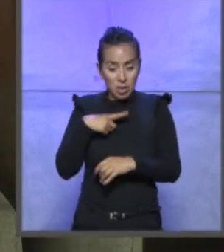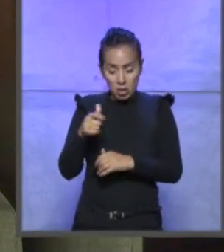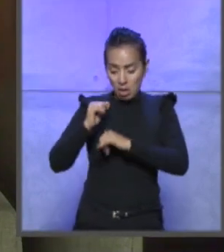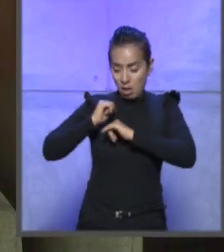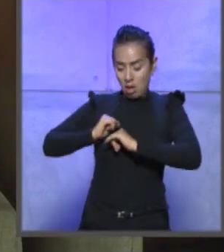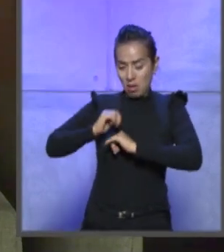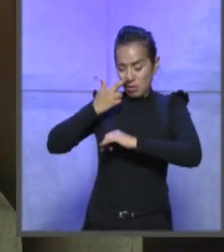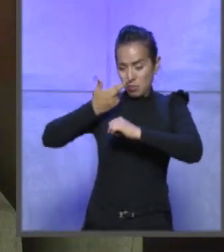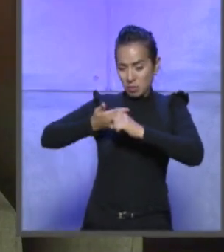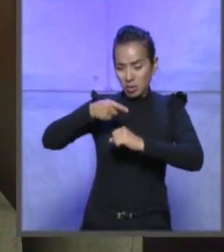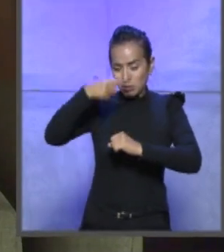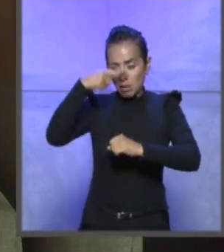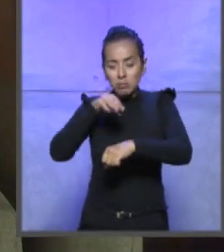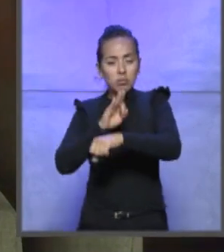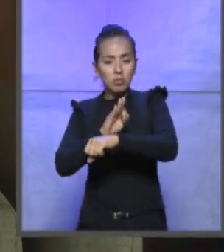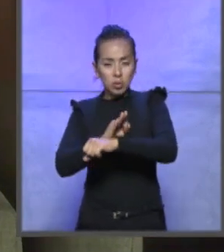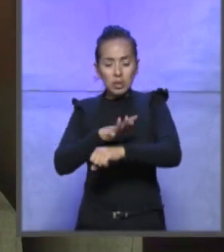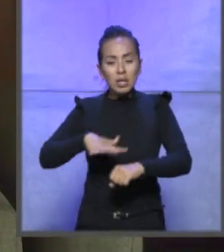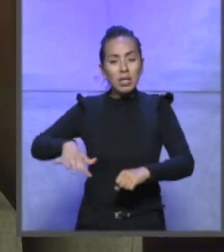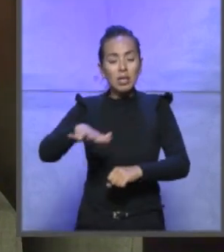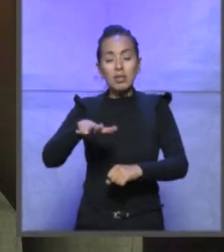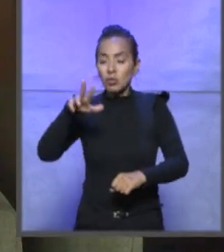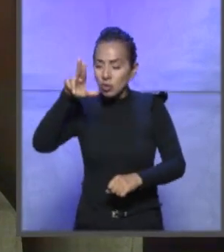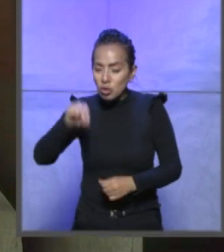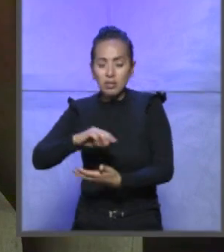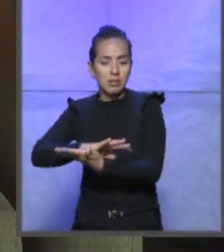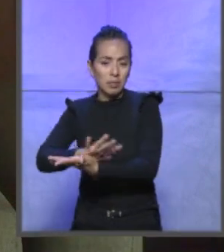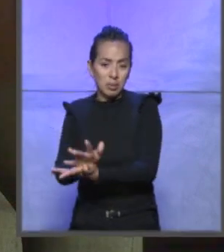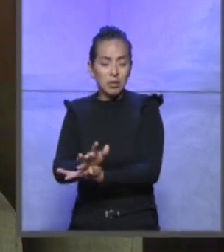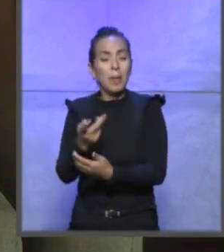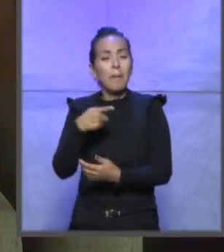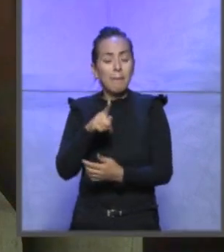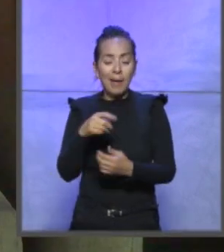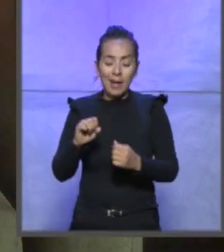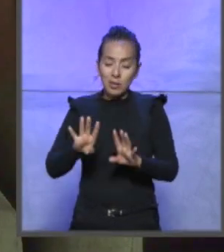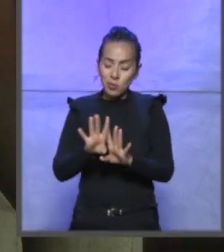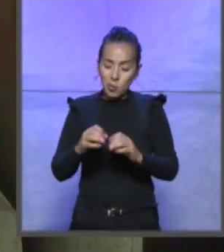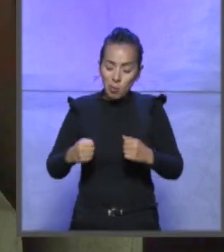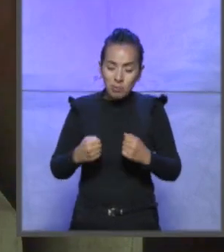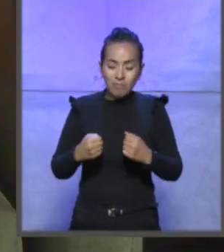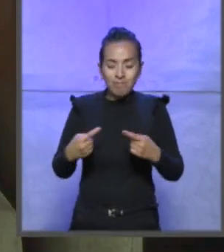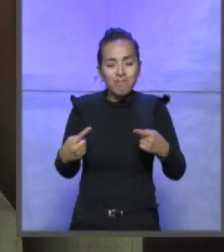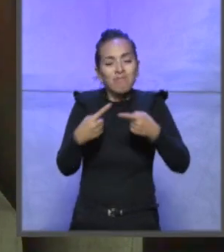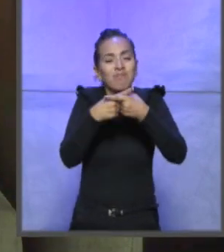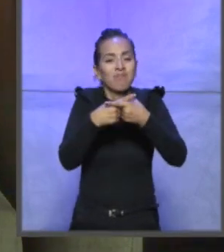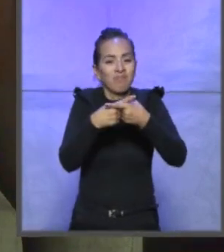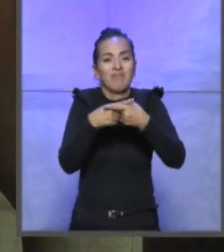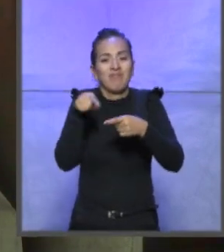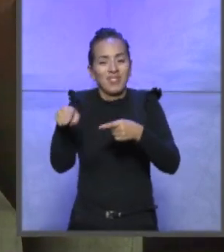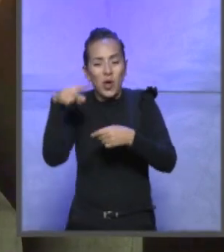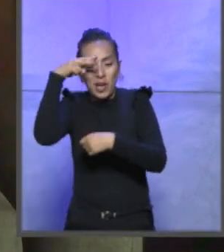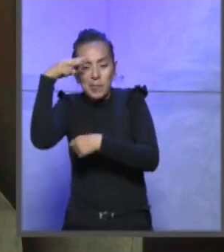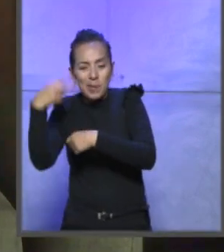deberían de ser los encargados de la protección de la no discriminación, pero choca con la parte del México